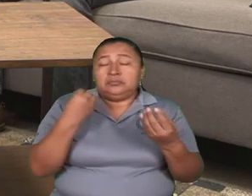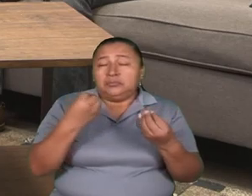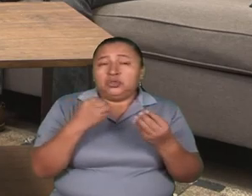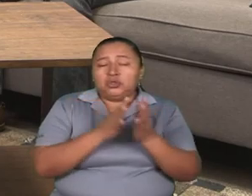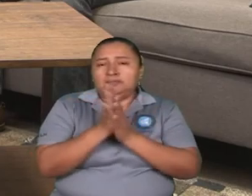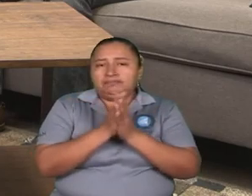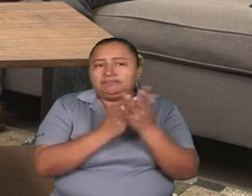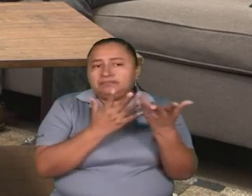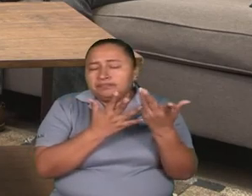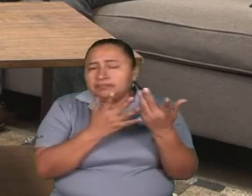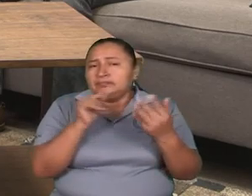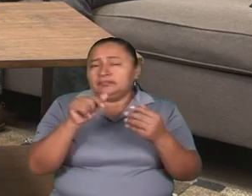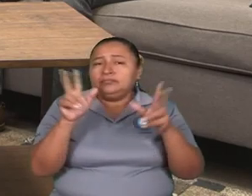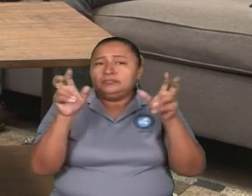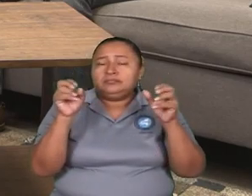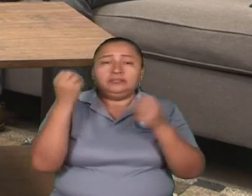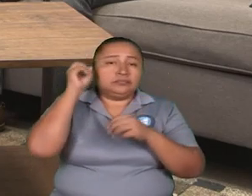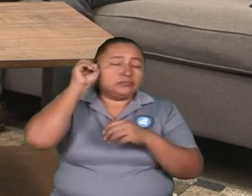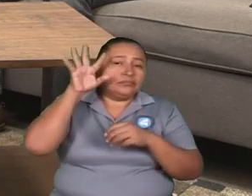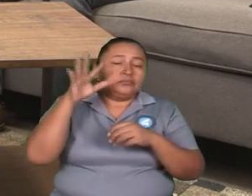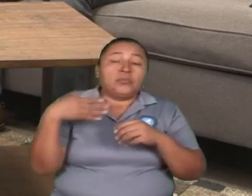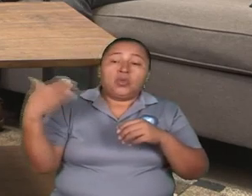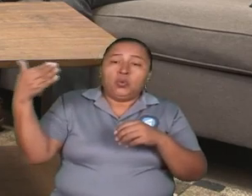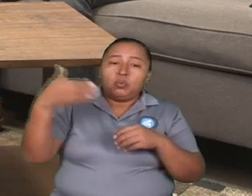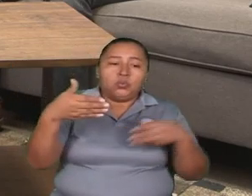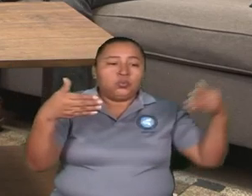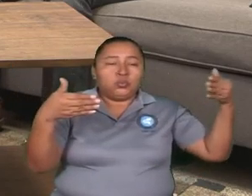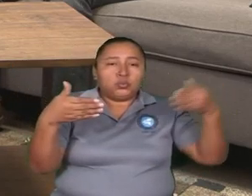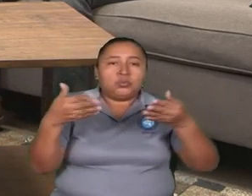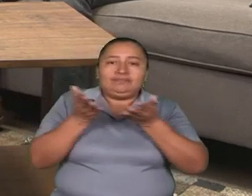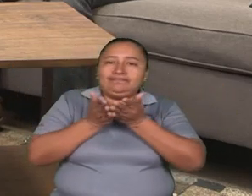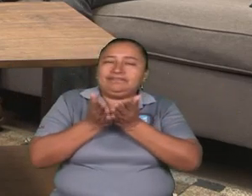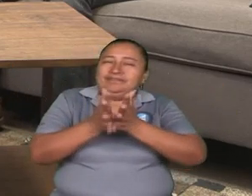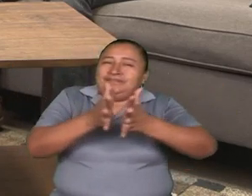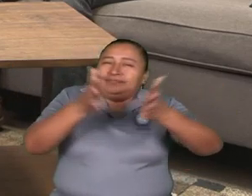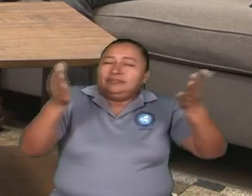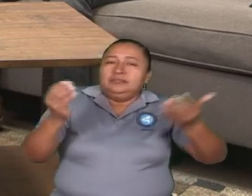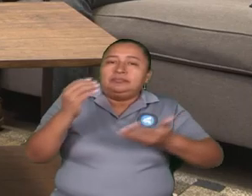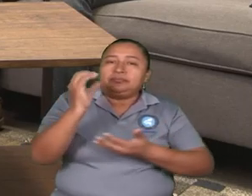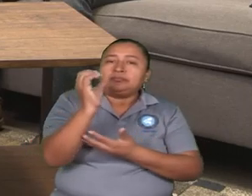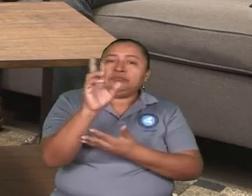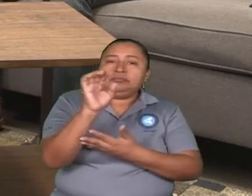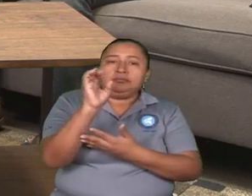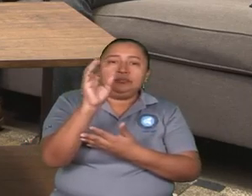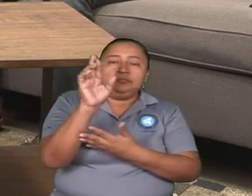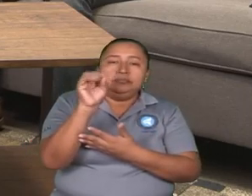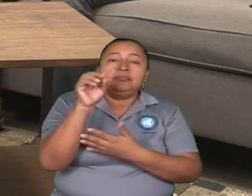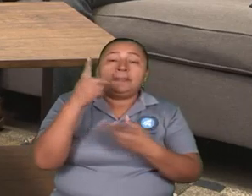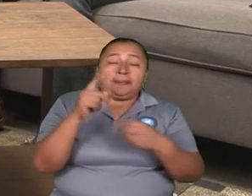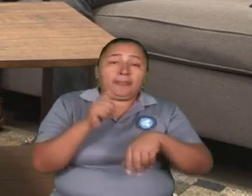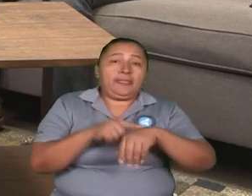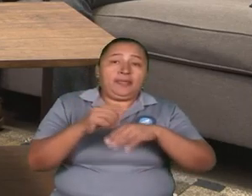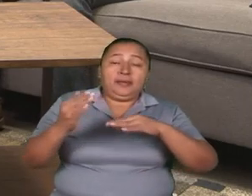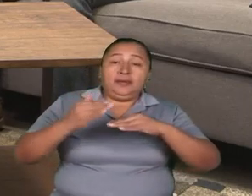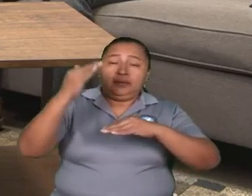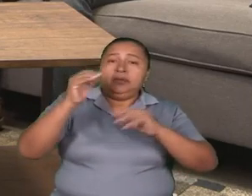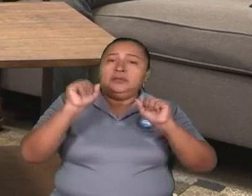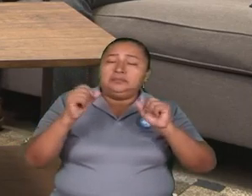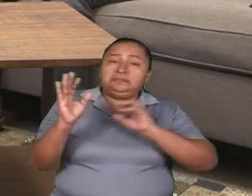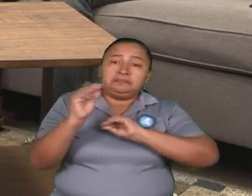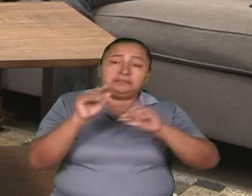golpista. Por lo tanto, pues como gobierno responsable, y sabemos que en este sector hay protagonistas